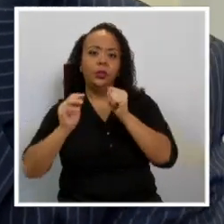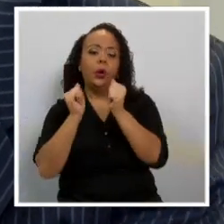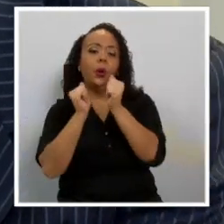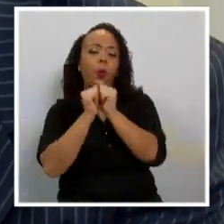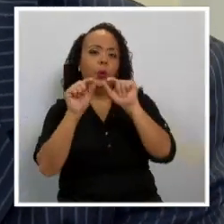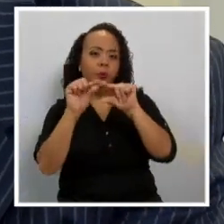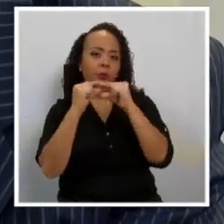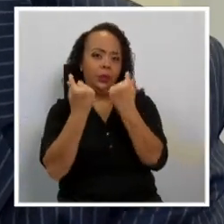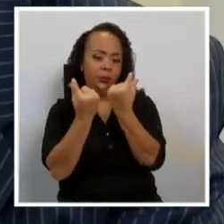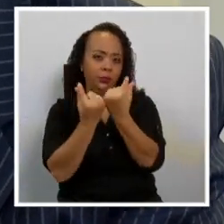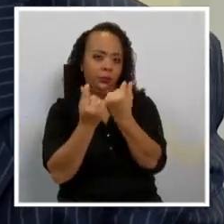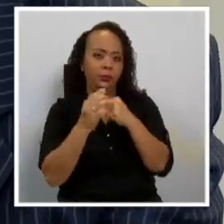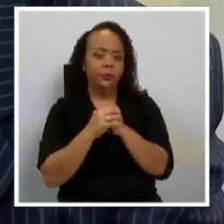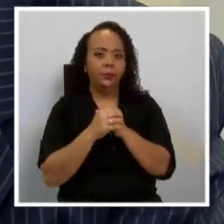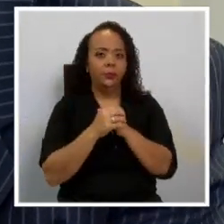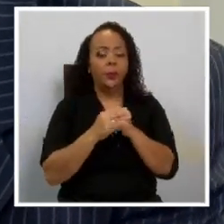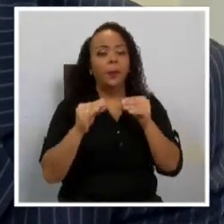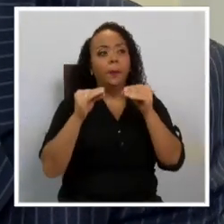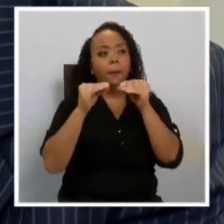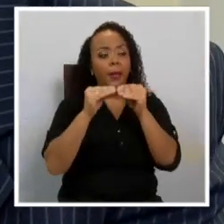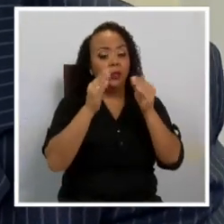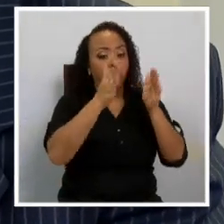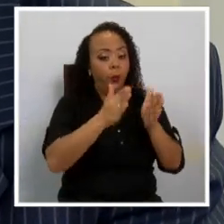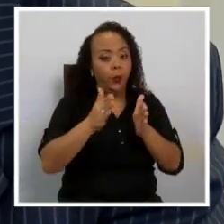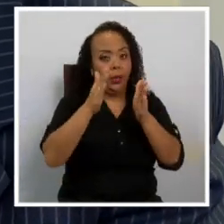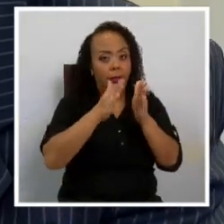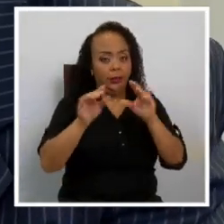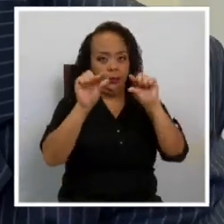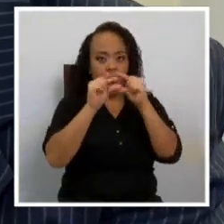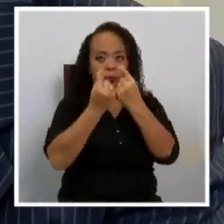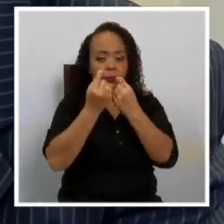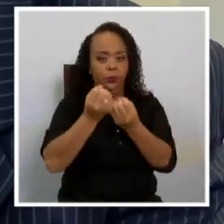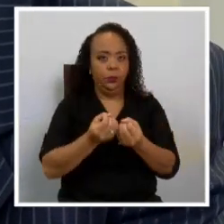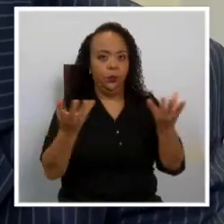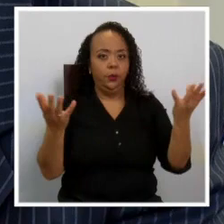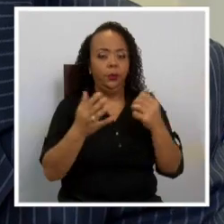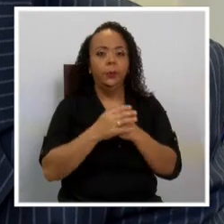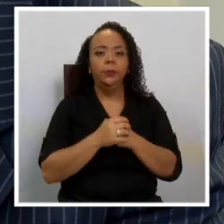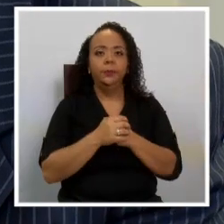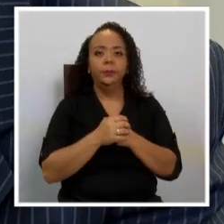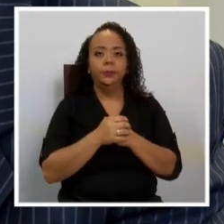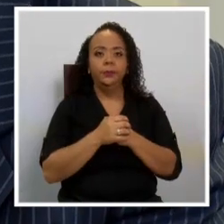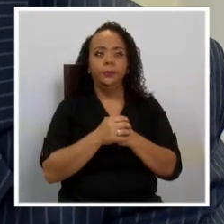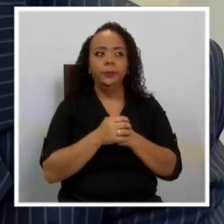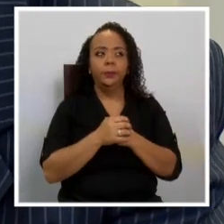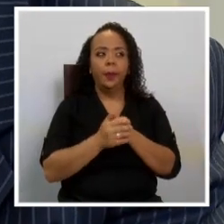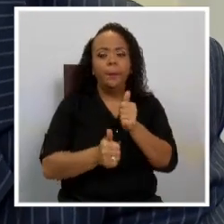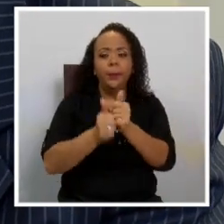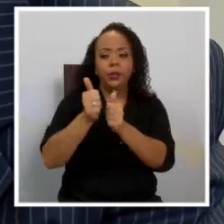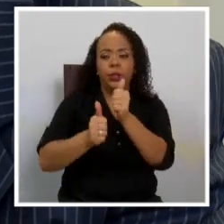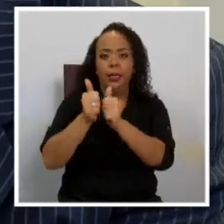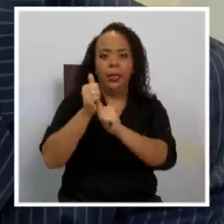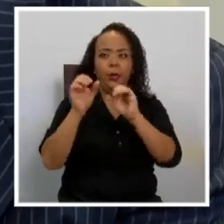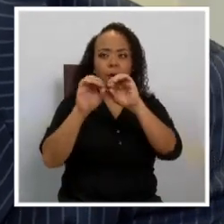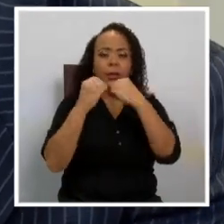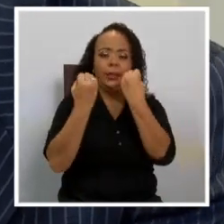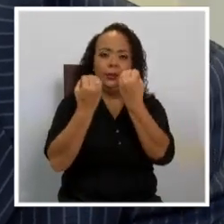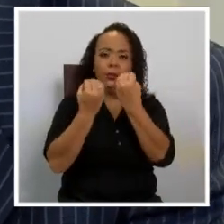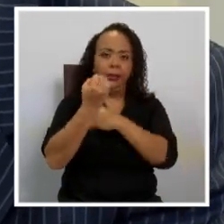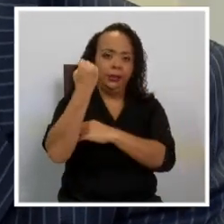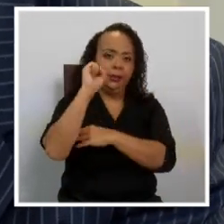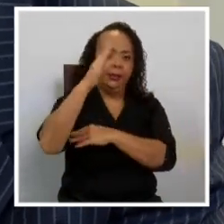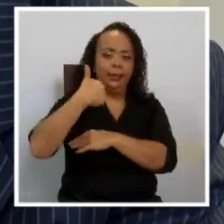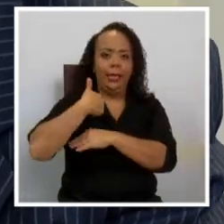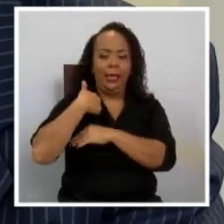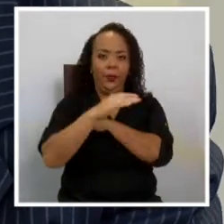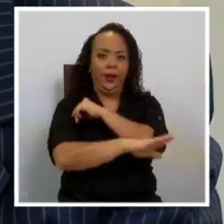sector que es el más organizado, que es el sector público. O sea, la mayor parte de las organizaciones sindicales tienen una